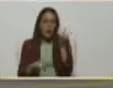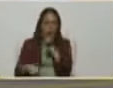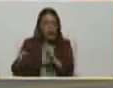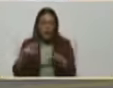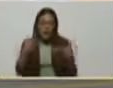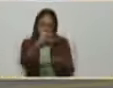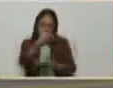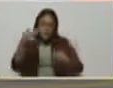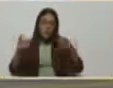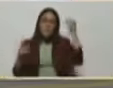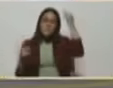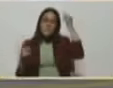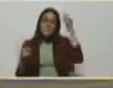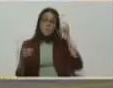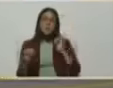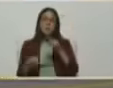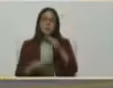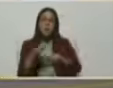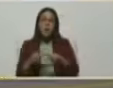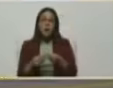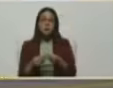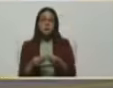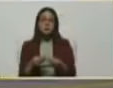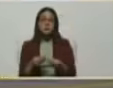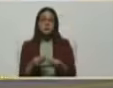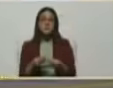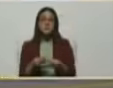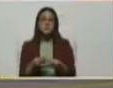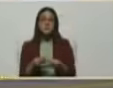Oliari, se